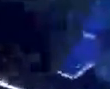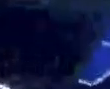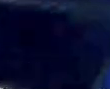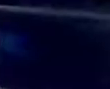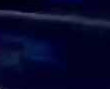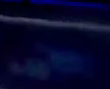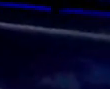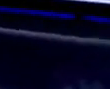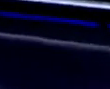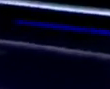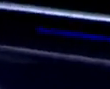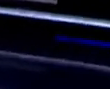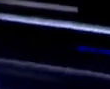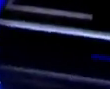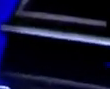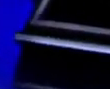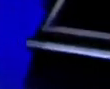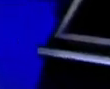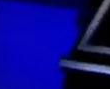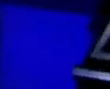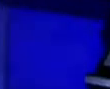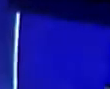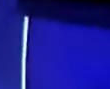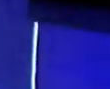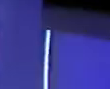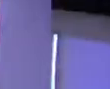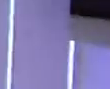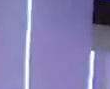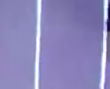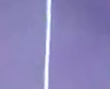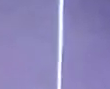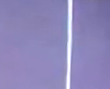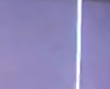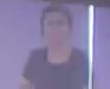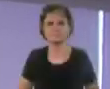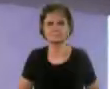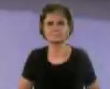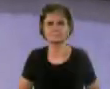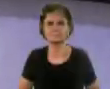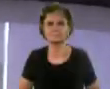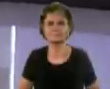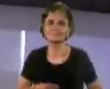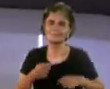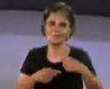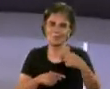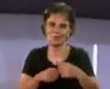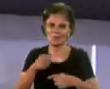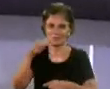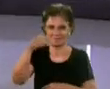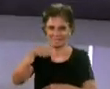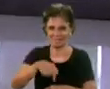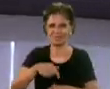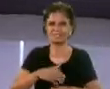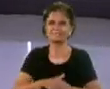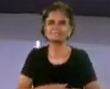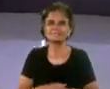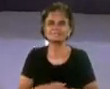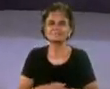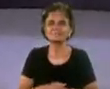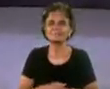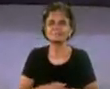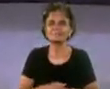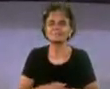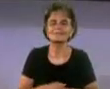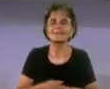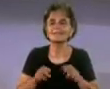Con Continuamos con más información y en este caso